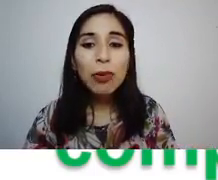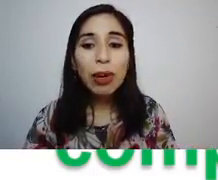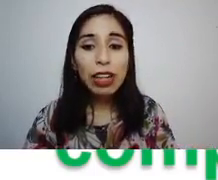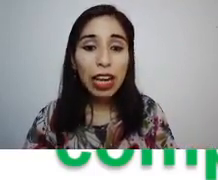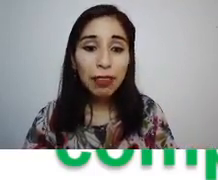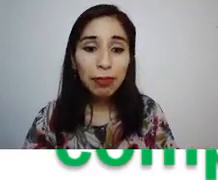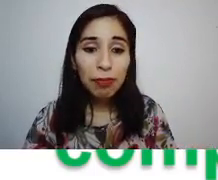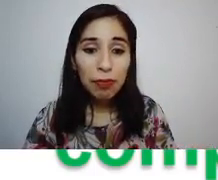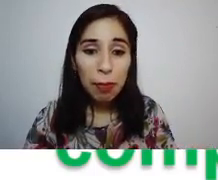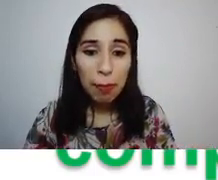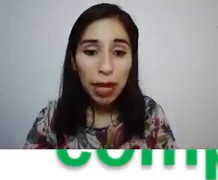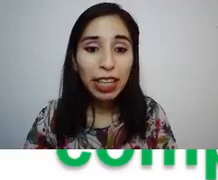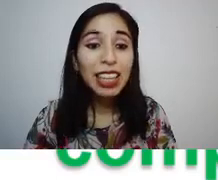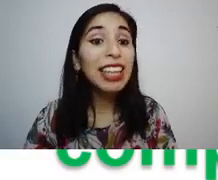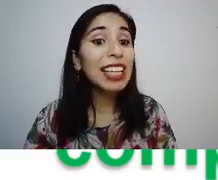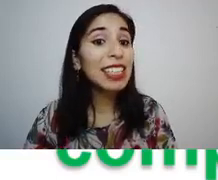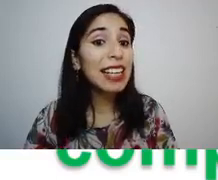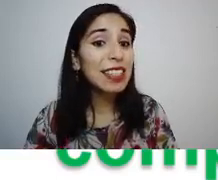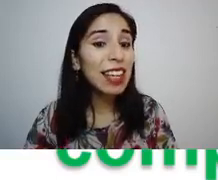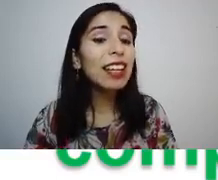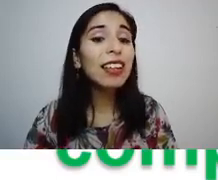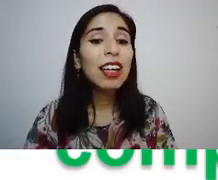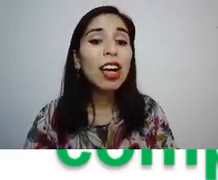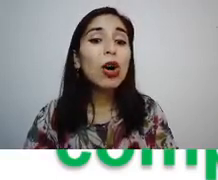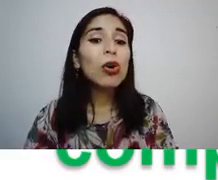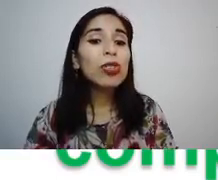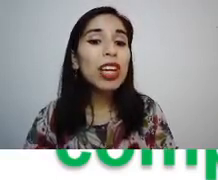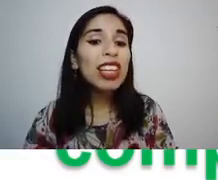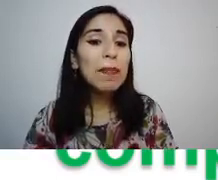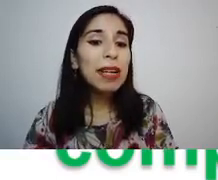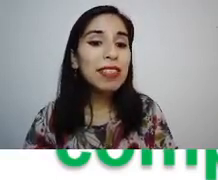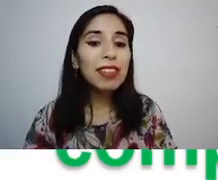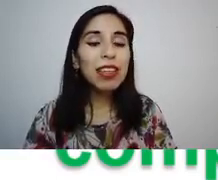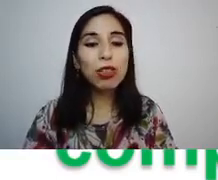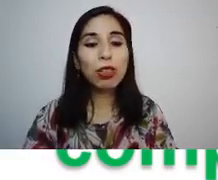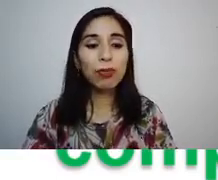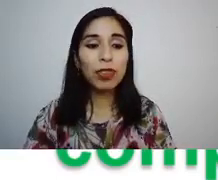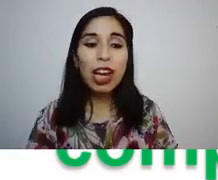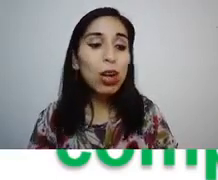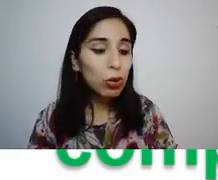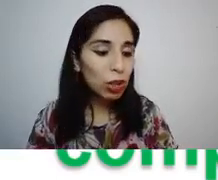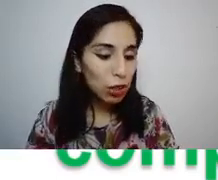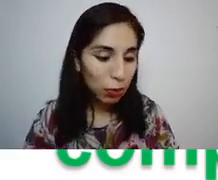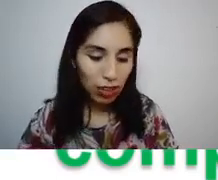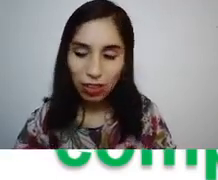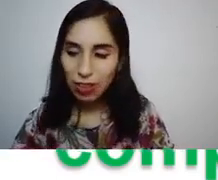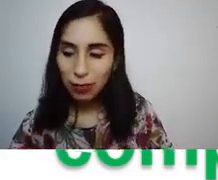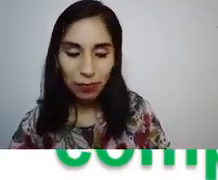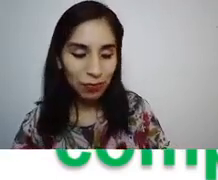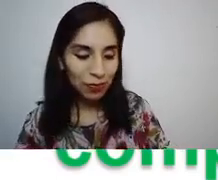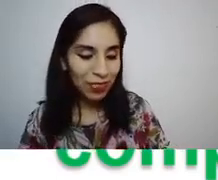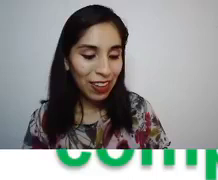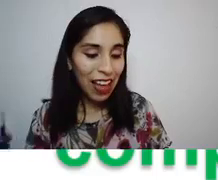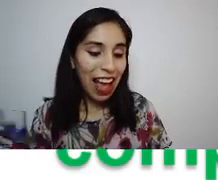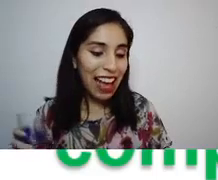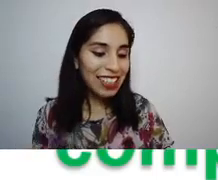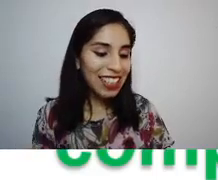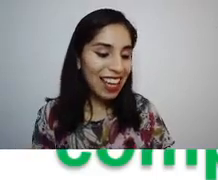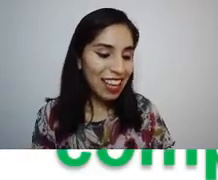ha de guardar de de deshacer o sea de presentación leo son respuestas